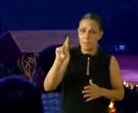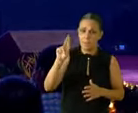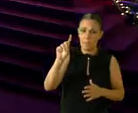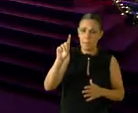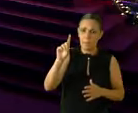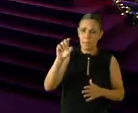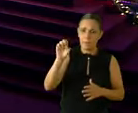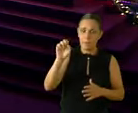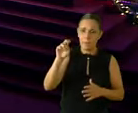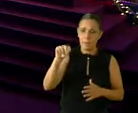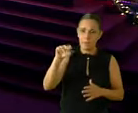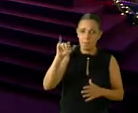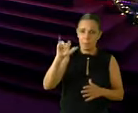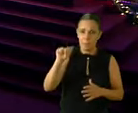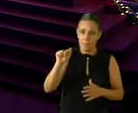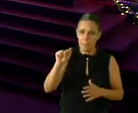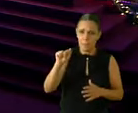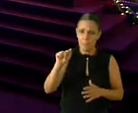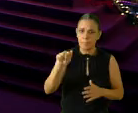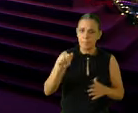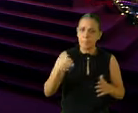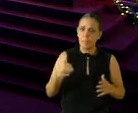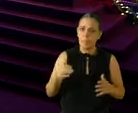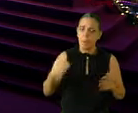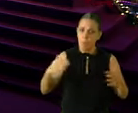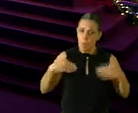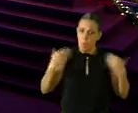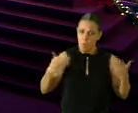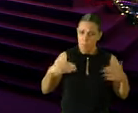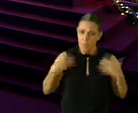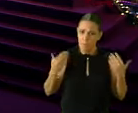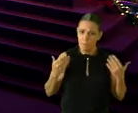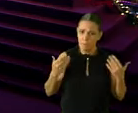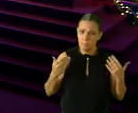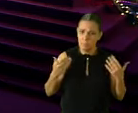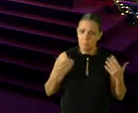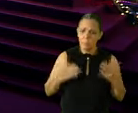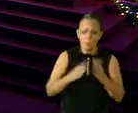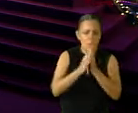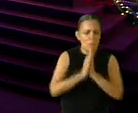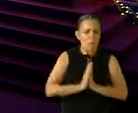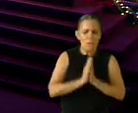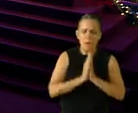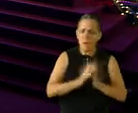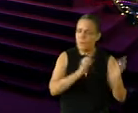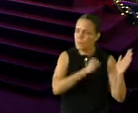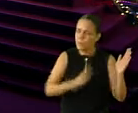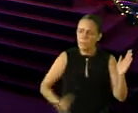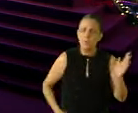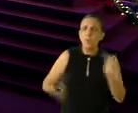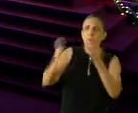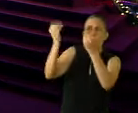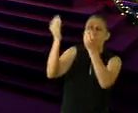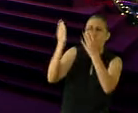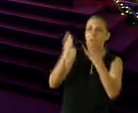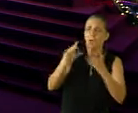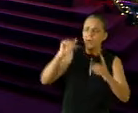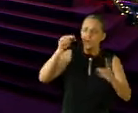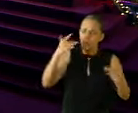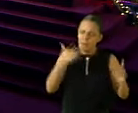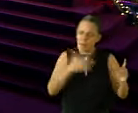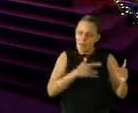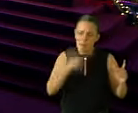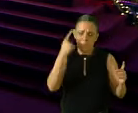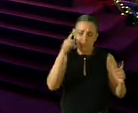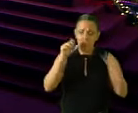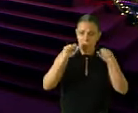juveniles, de verdad que estamos orando al Señor, Señor, danos la gracia y el favor, ¿verdad? Para poder bendecir a cada uno de ellos.